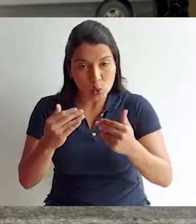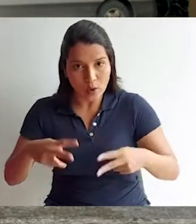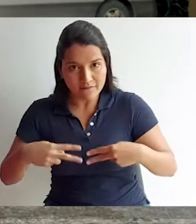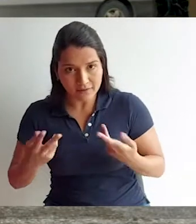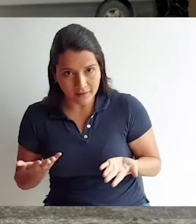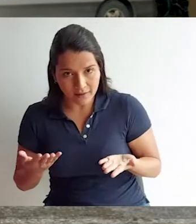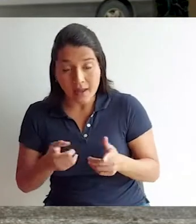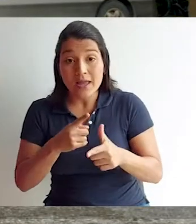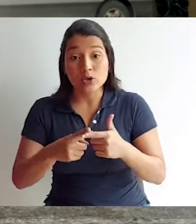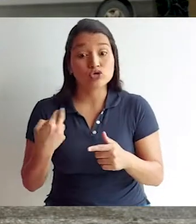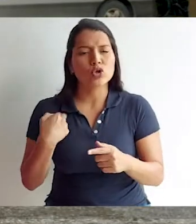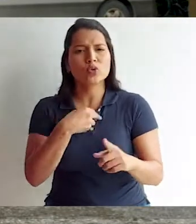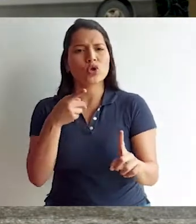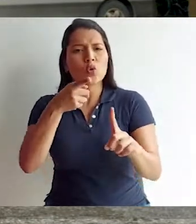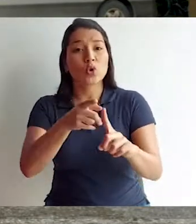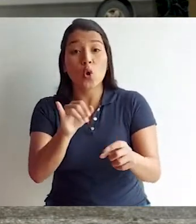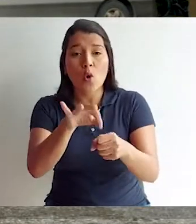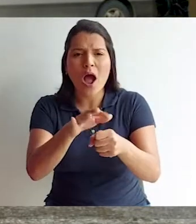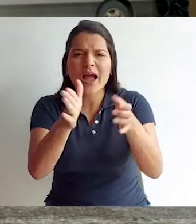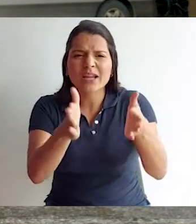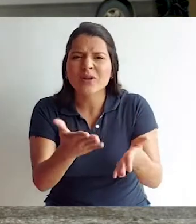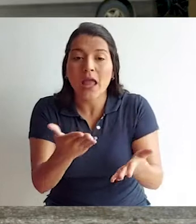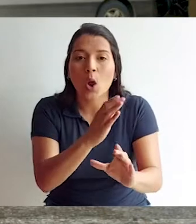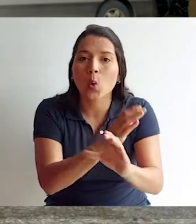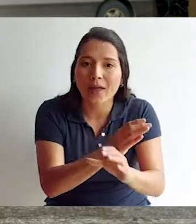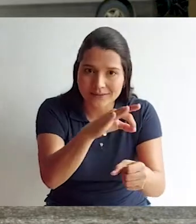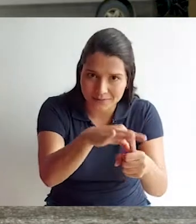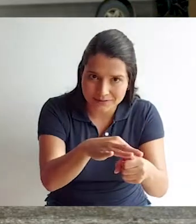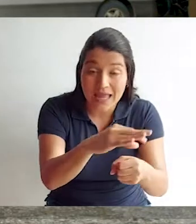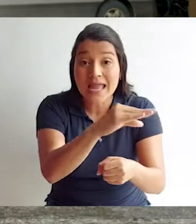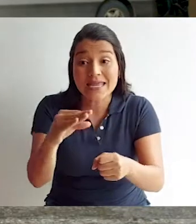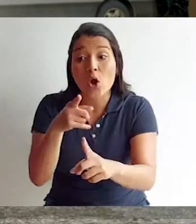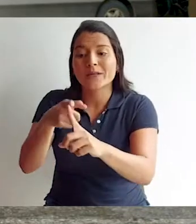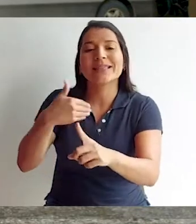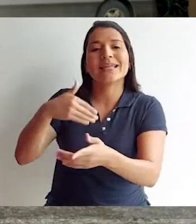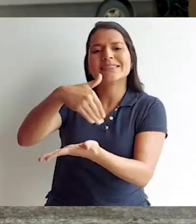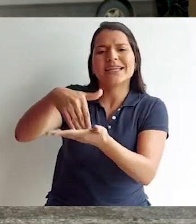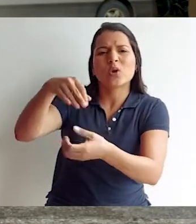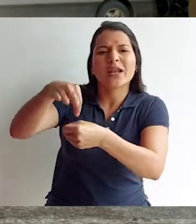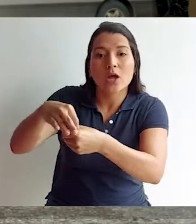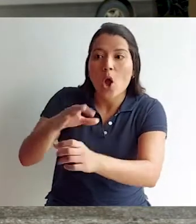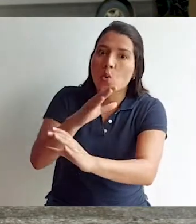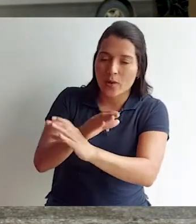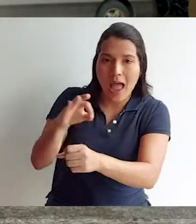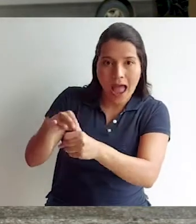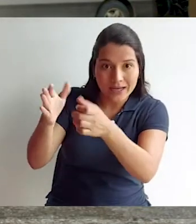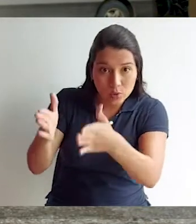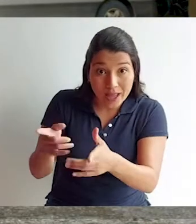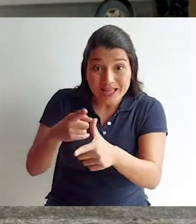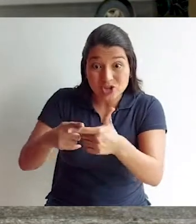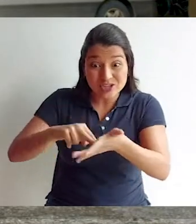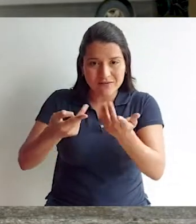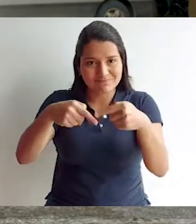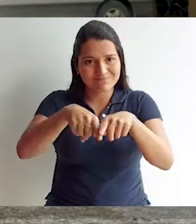alimento no hay vida. Entonces, la razón de nosotros como agricultores es cuidarlo y la razón del Centro Agrícola es velar por sus